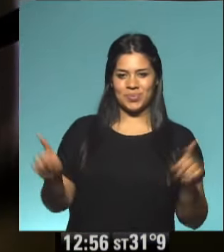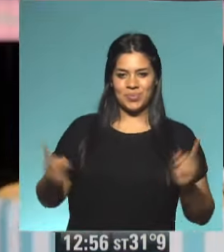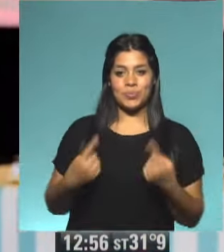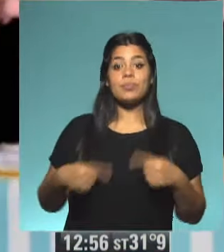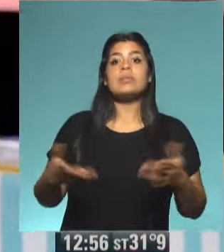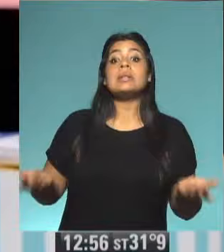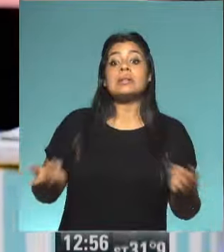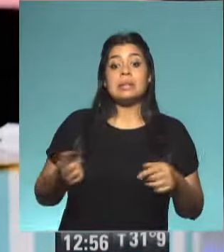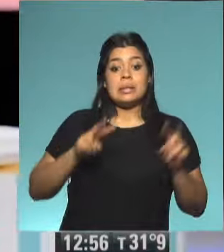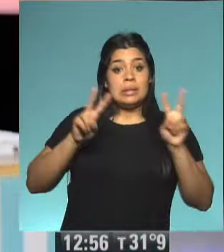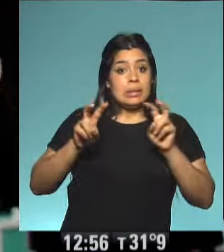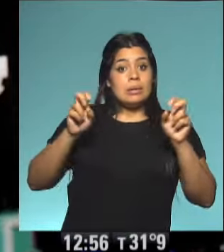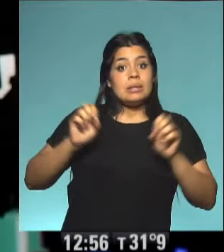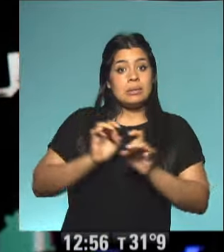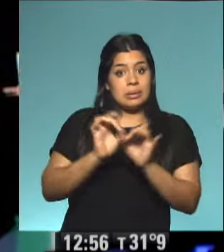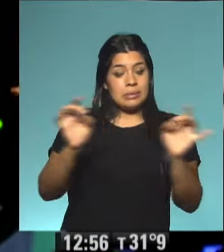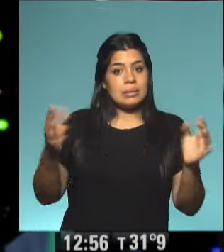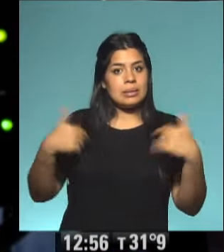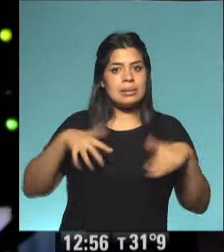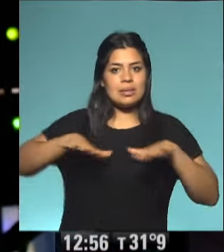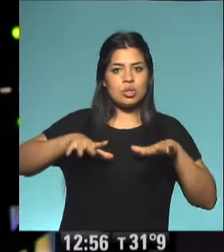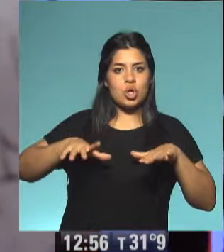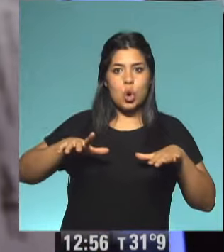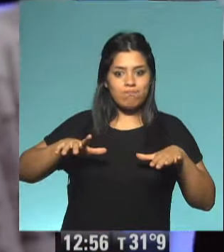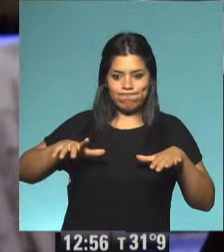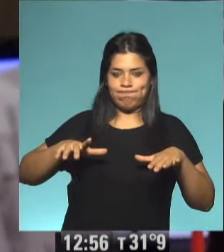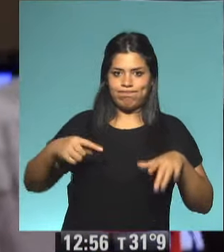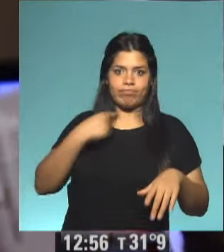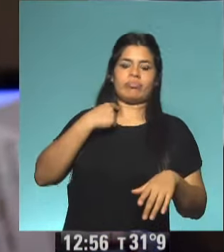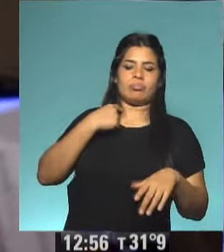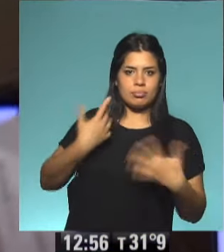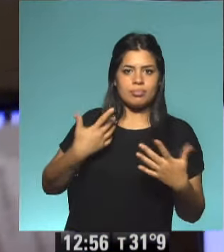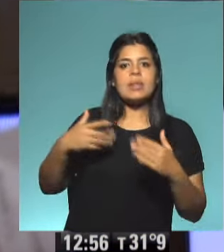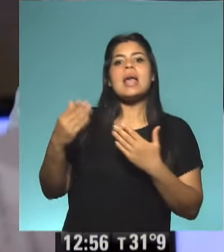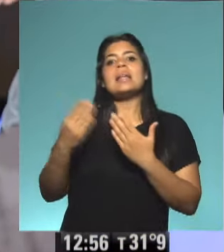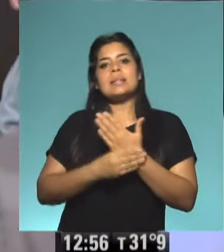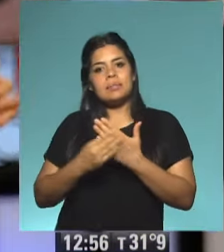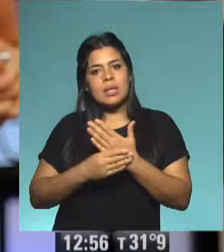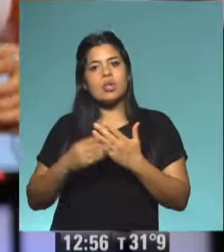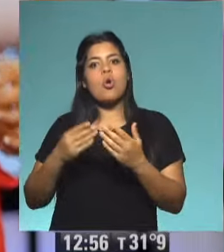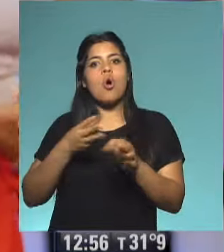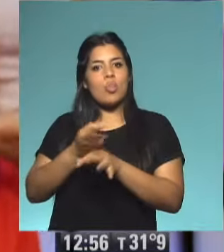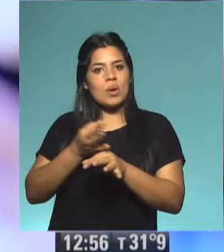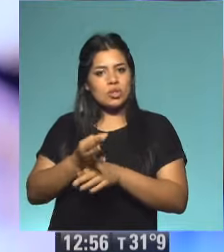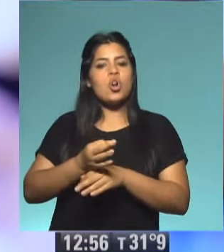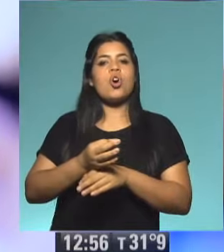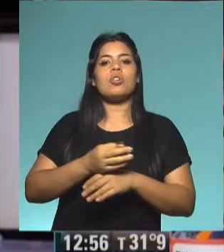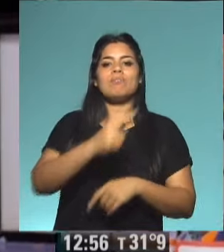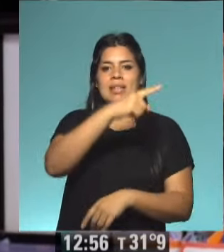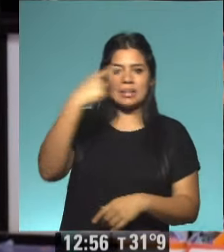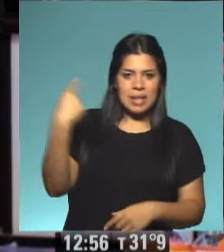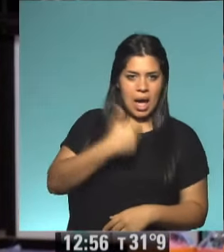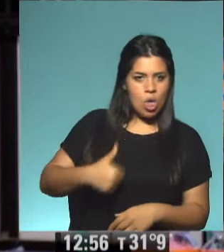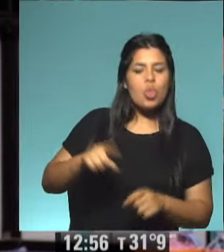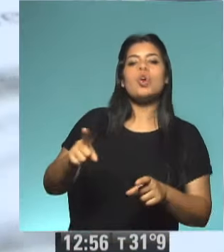Ante una pandemia, ante una situación que no esperábamos, el Estado, a través del Ministerio de Educación y el sistema de medios públicos, salió con una